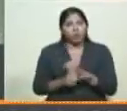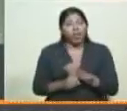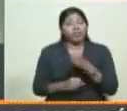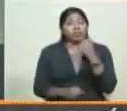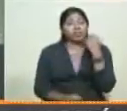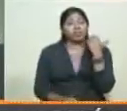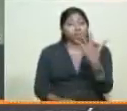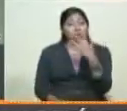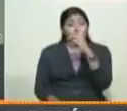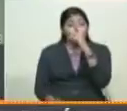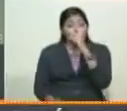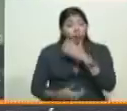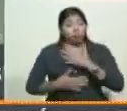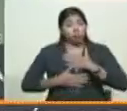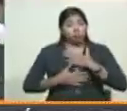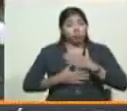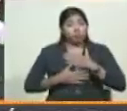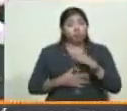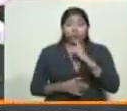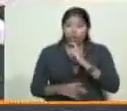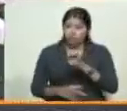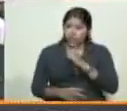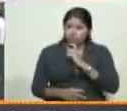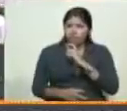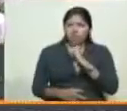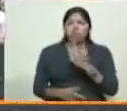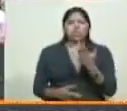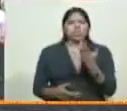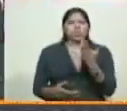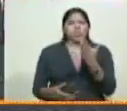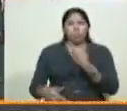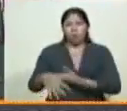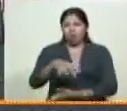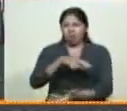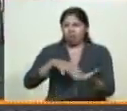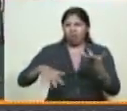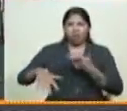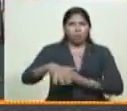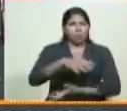batalla difícil, de guerra económica,